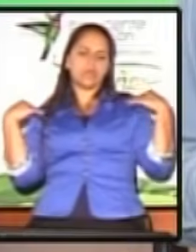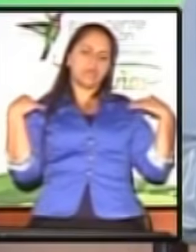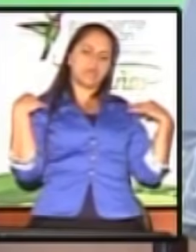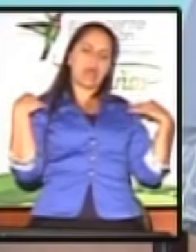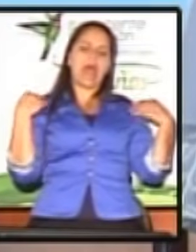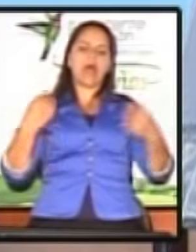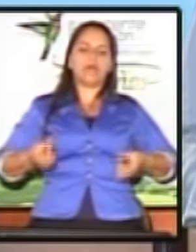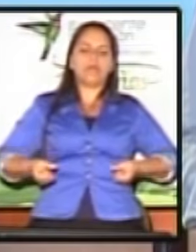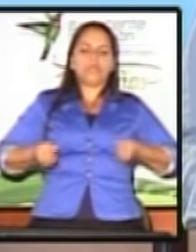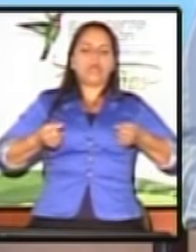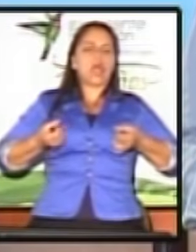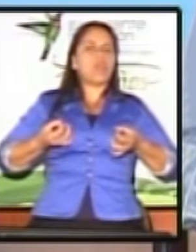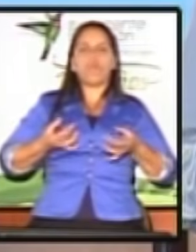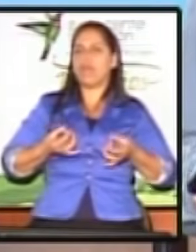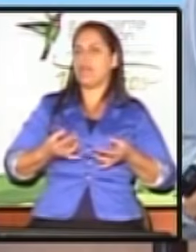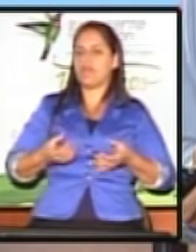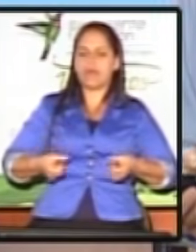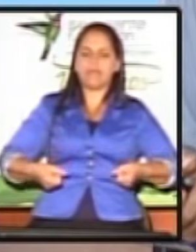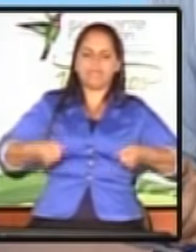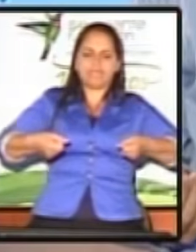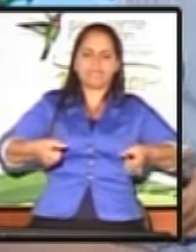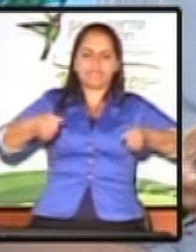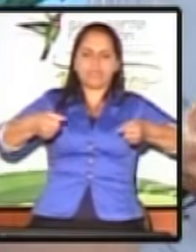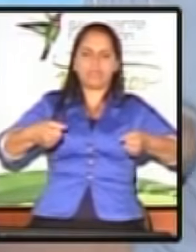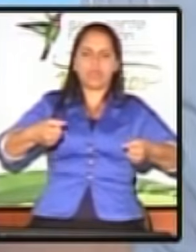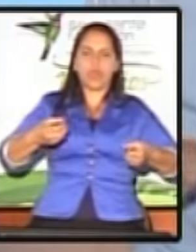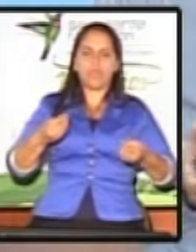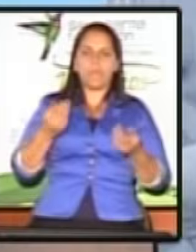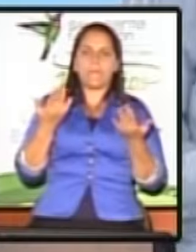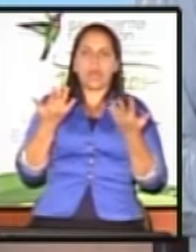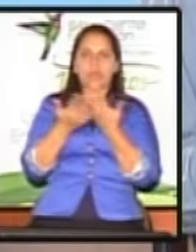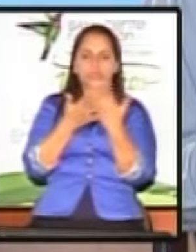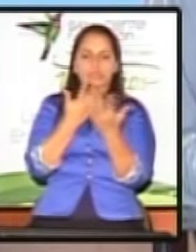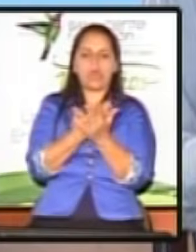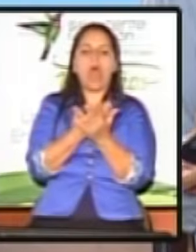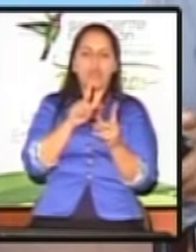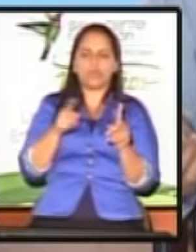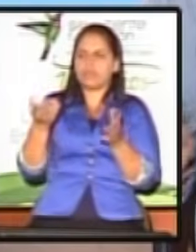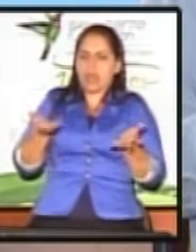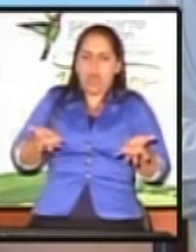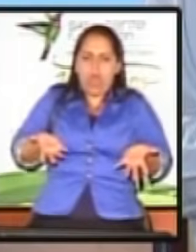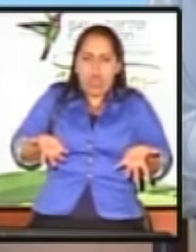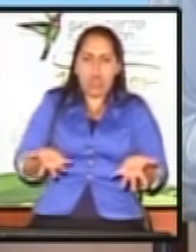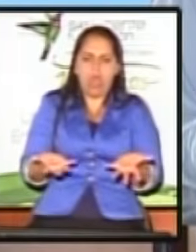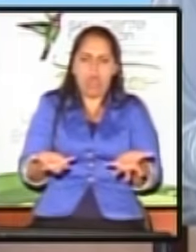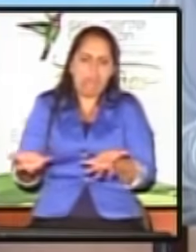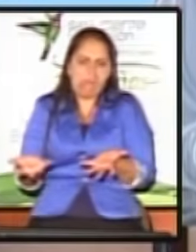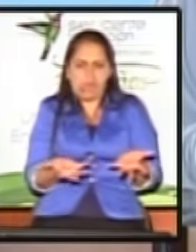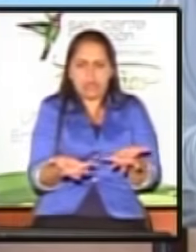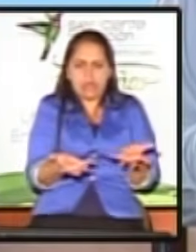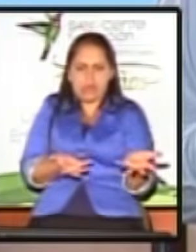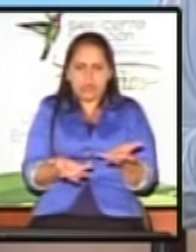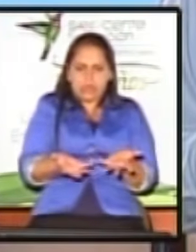en bloque y no duele. En cambio, si hay un montón de manos muy bien intencionadas, pero jalan de un lado y del